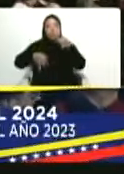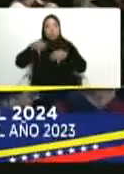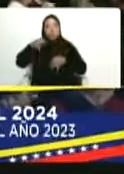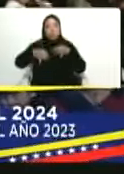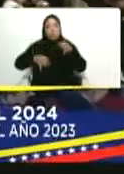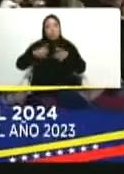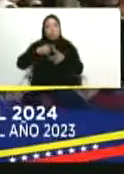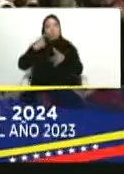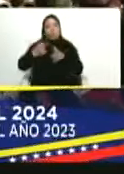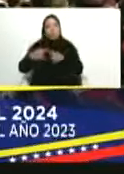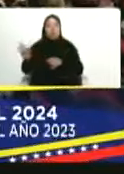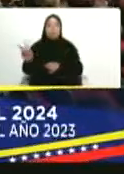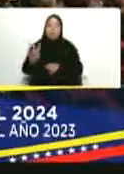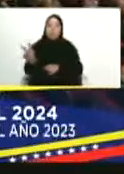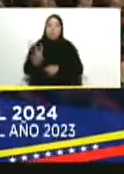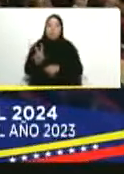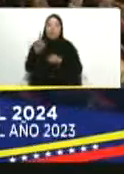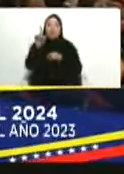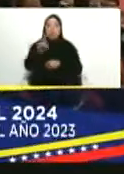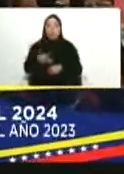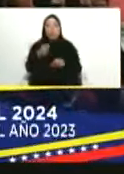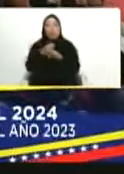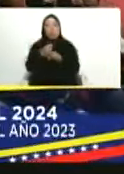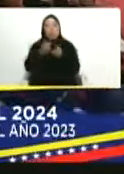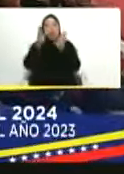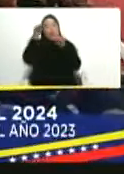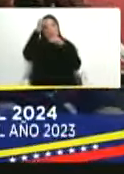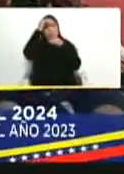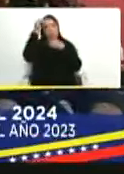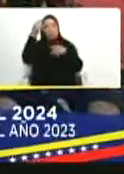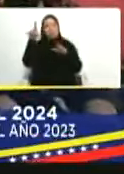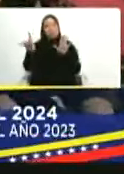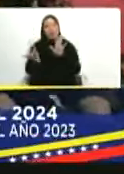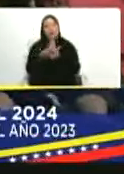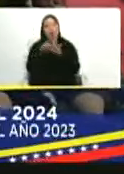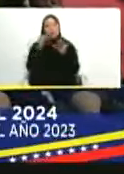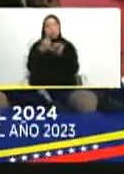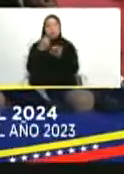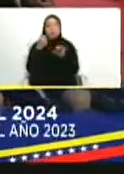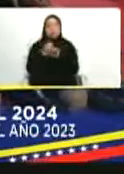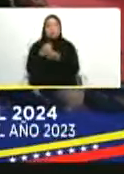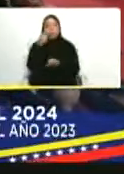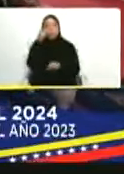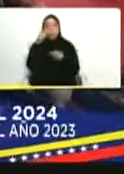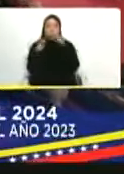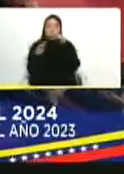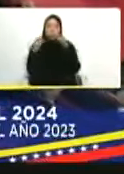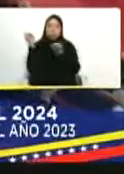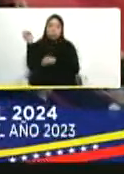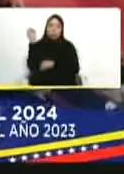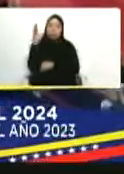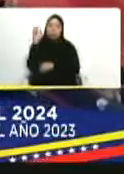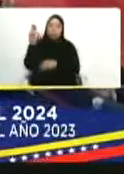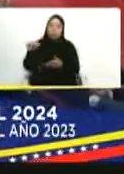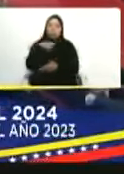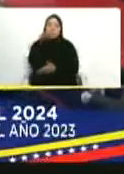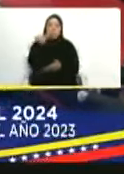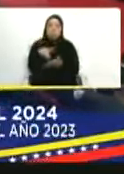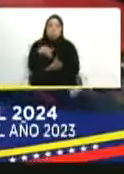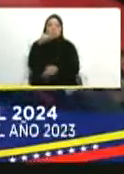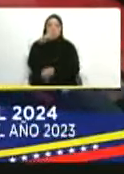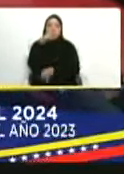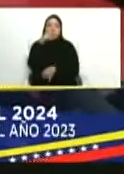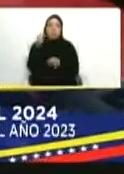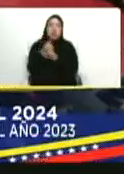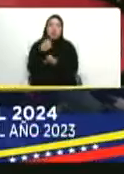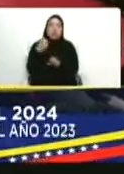todo el país. Además, se han atendido las propuestas de leyes que ha entregado la Asamblea Nacional de nuestro país,